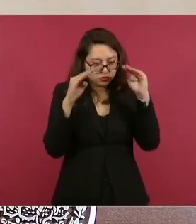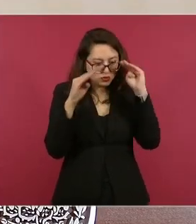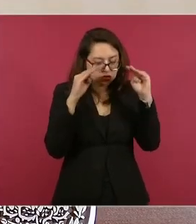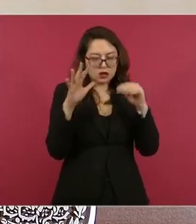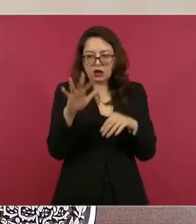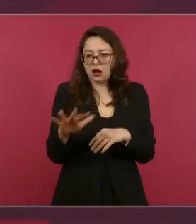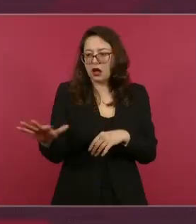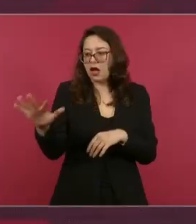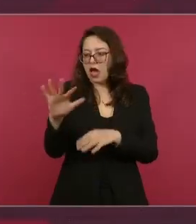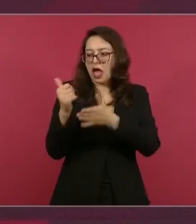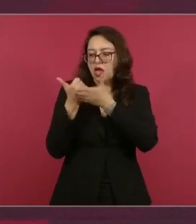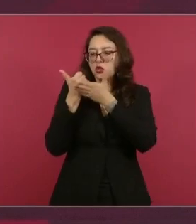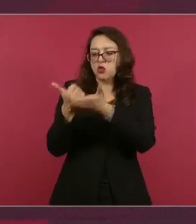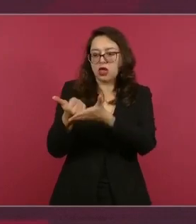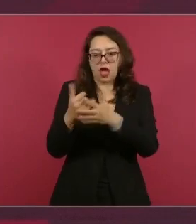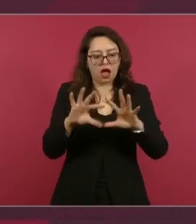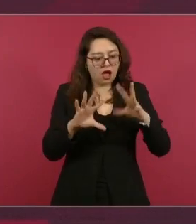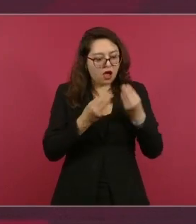ayuda.